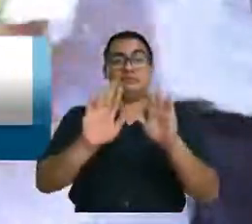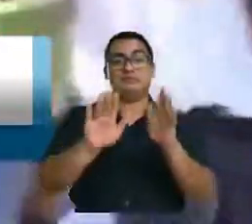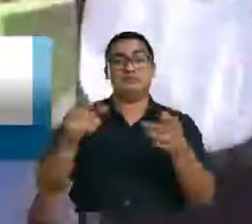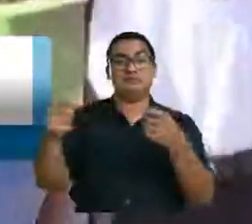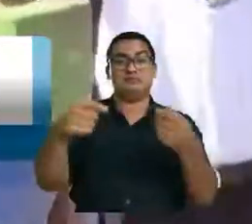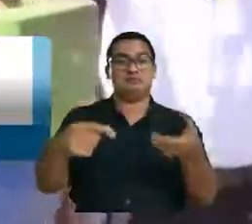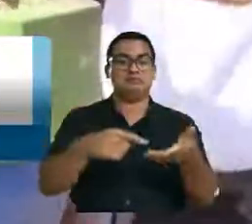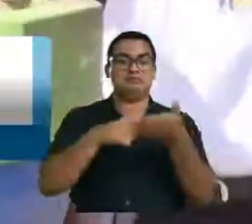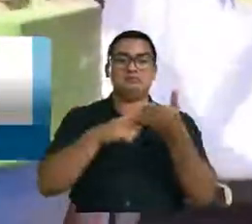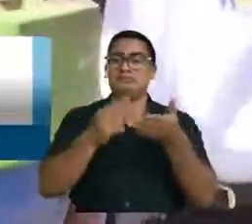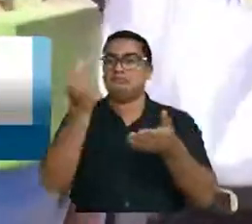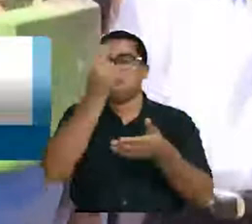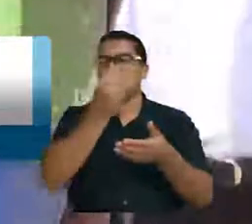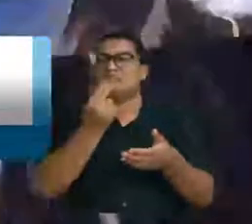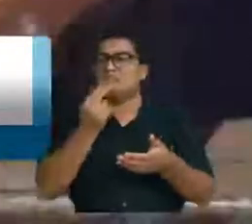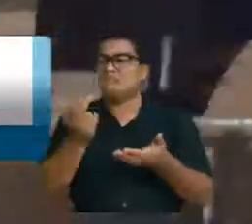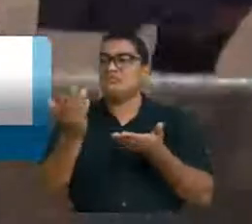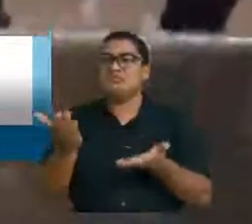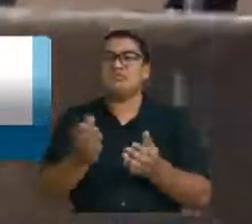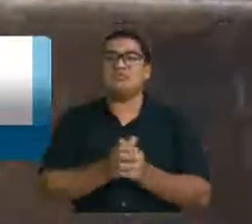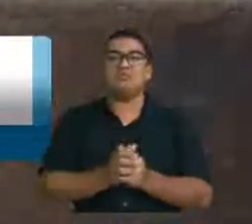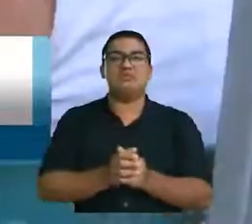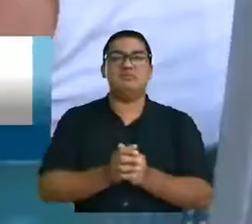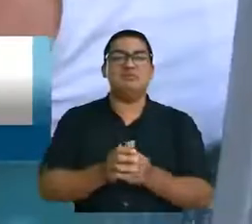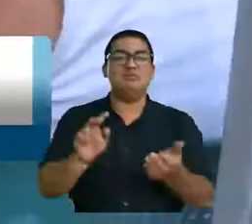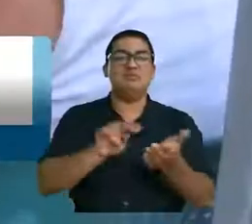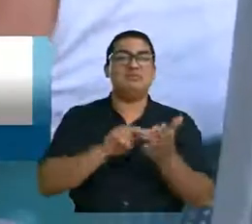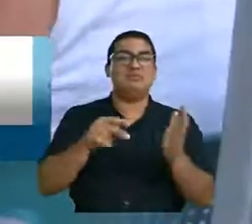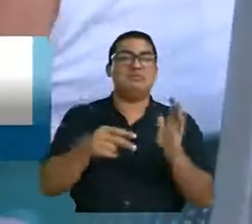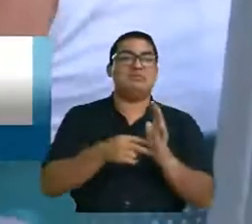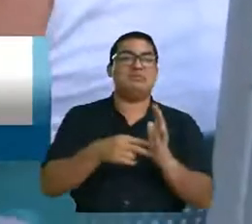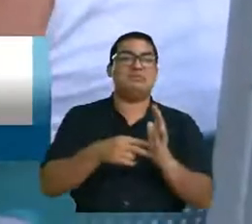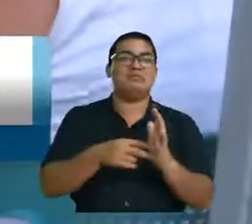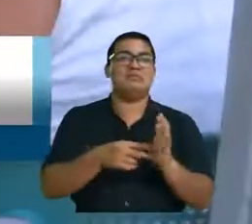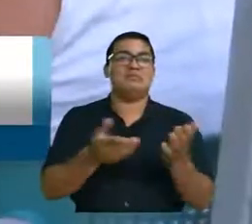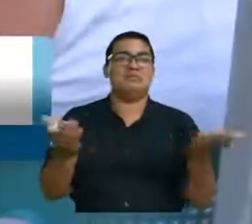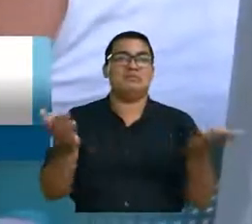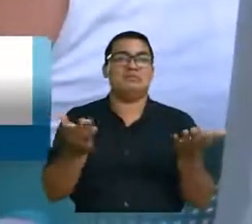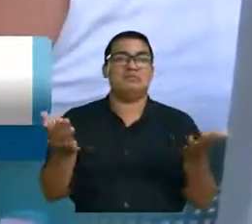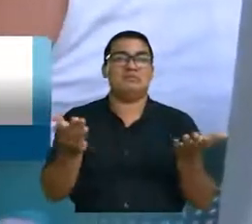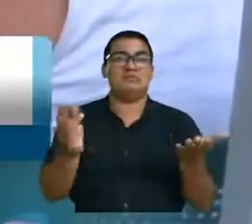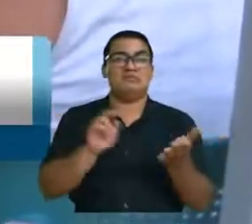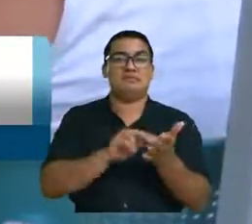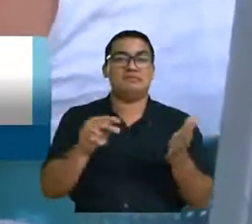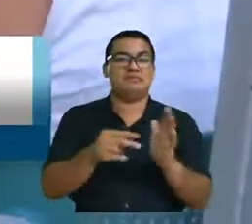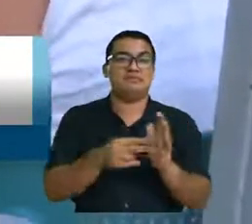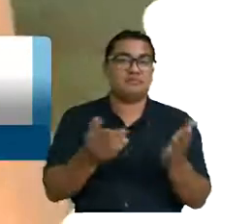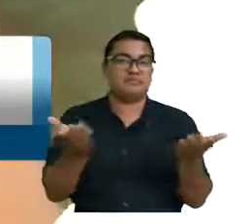le preguntáramos a usted qué significa, o sea, cómo se debe aplicar